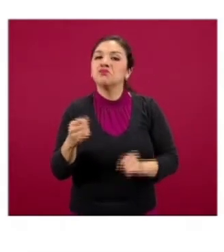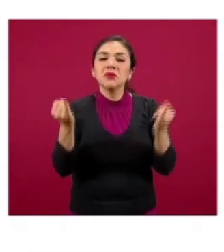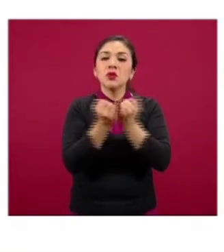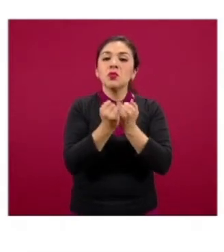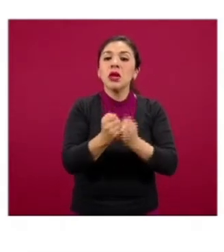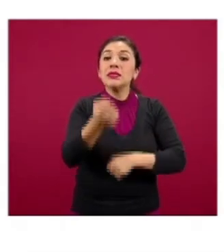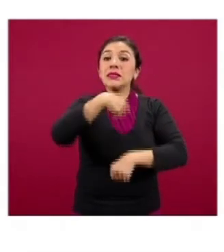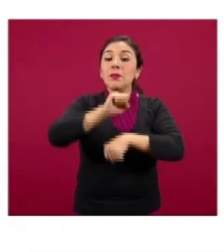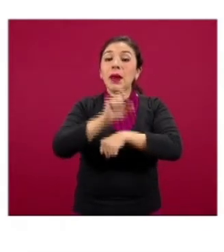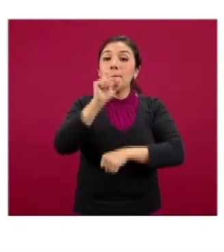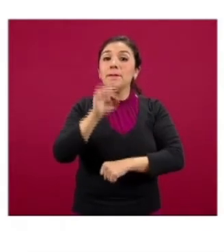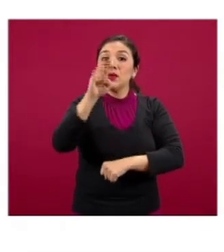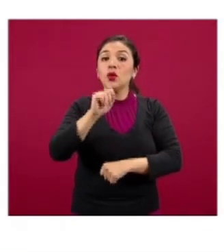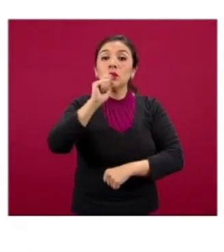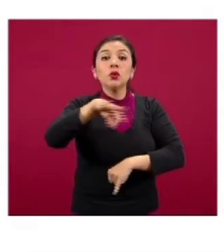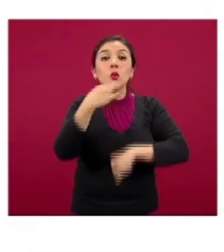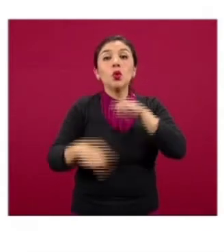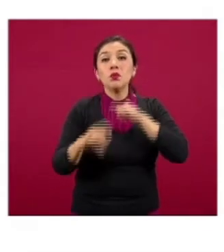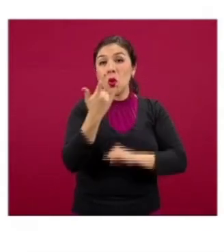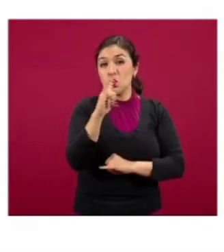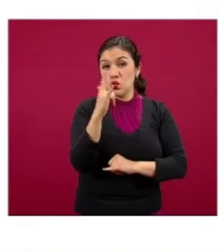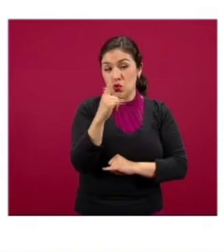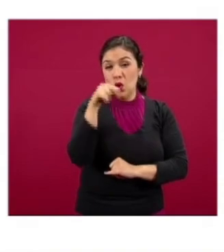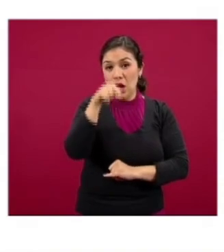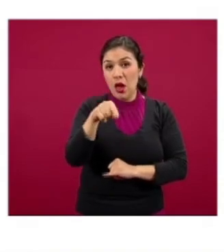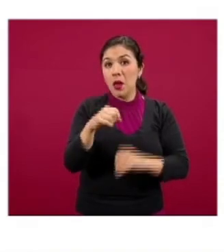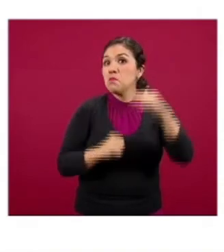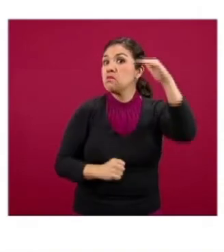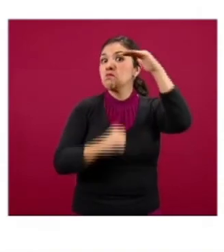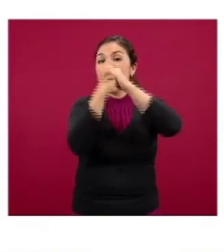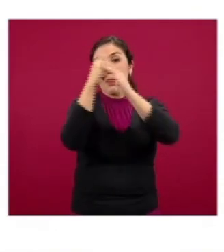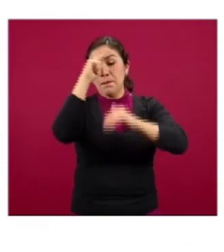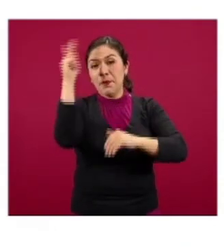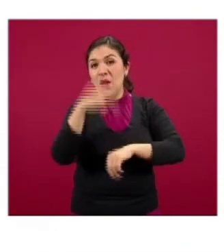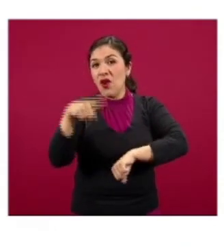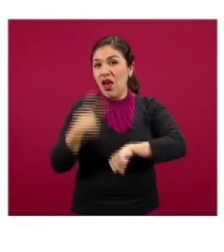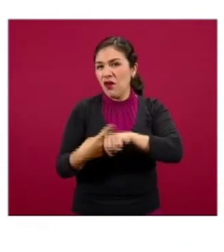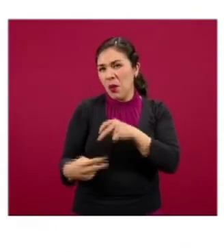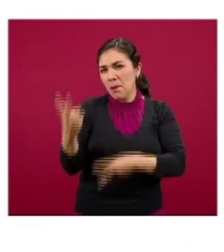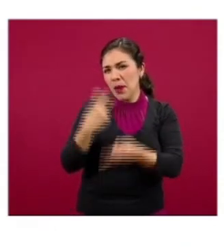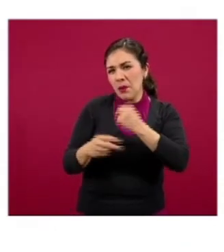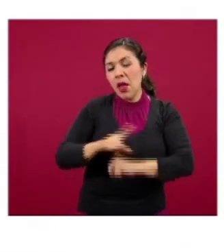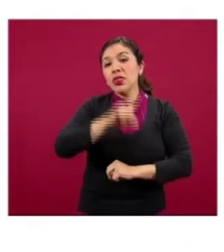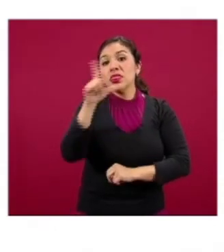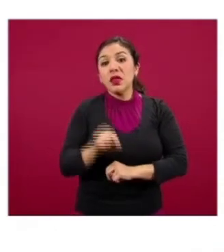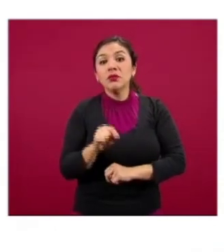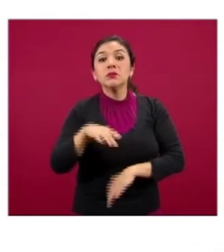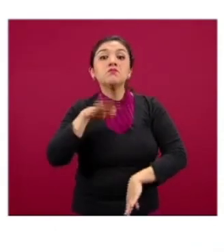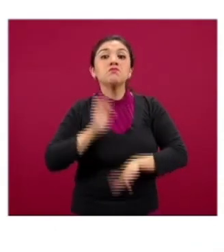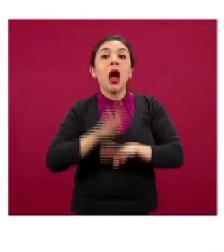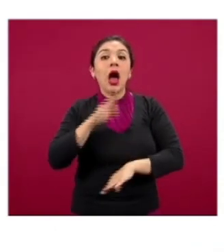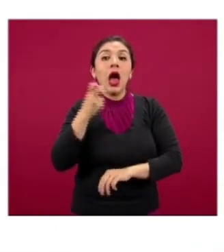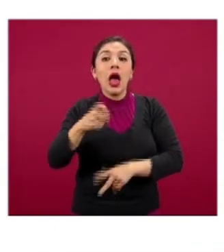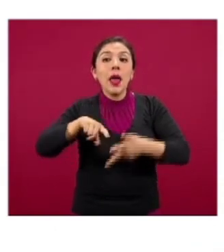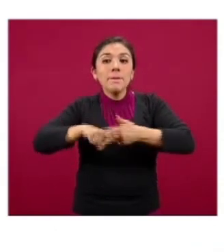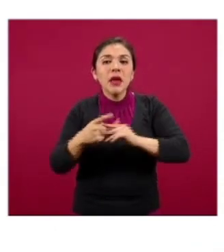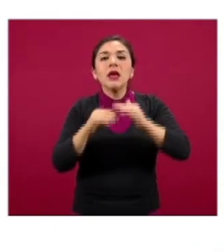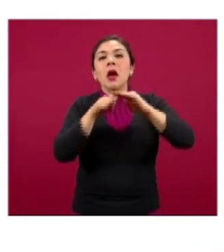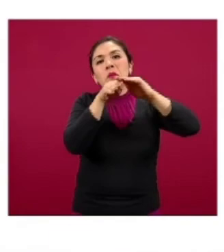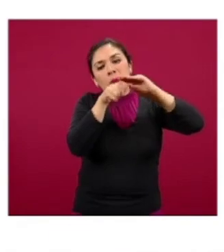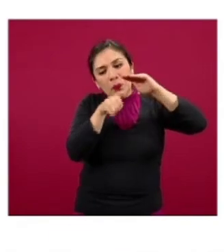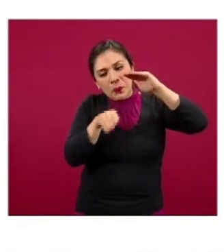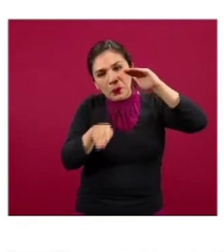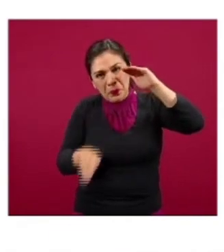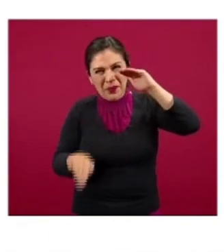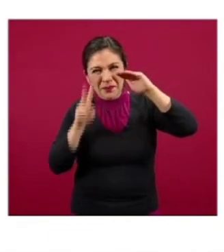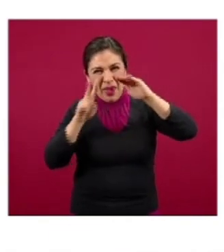semana 29 del año, que fue la última semana de julio, llegamos a un punto máximo. Después empezó la curva a ir hacia abajo, de